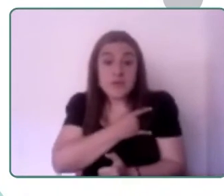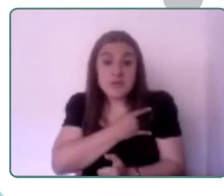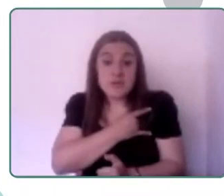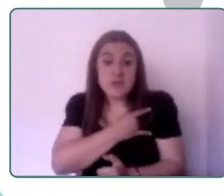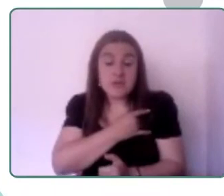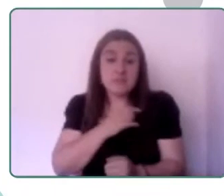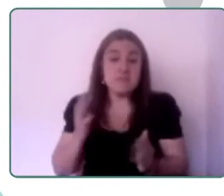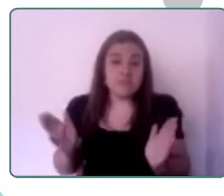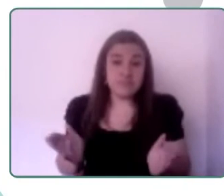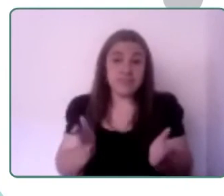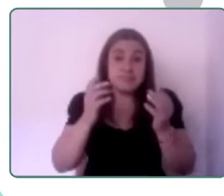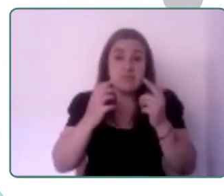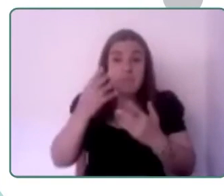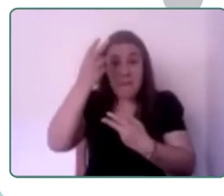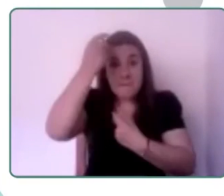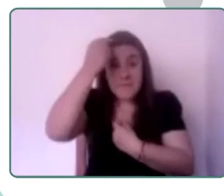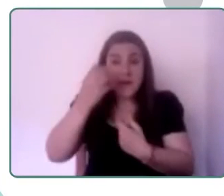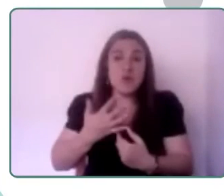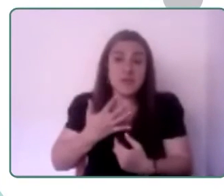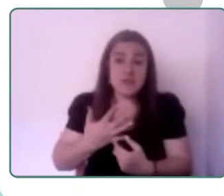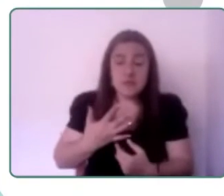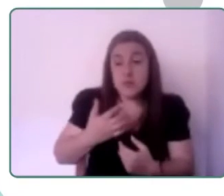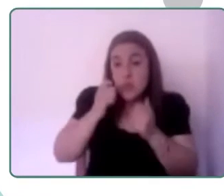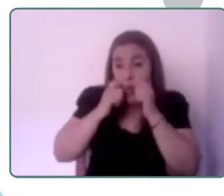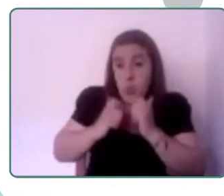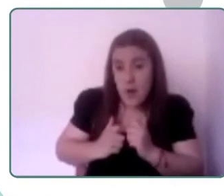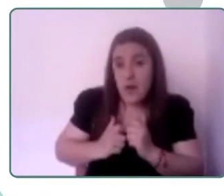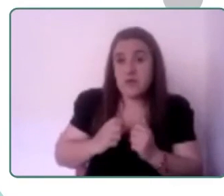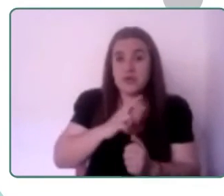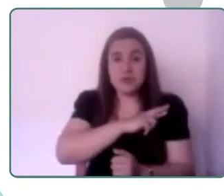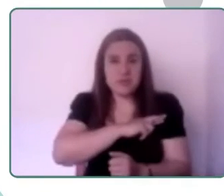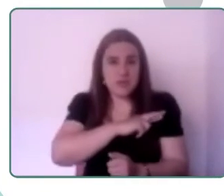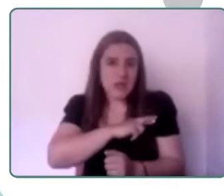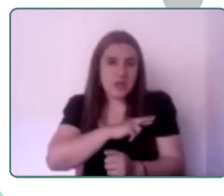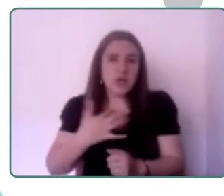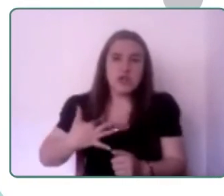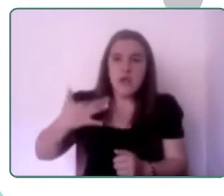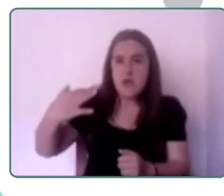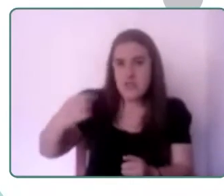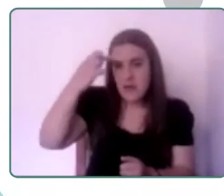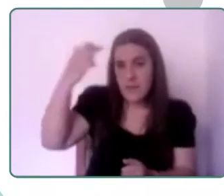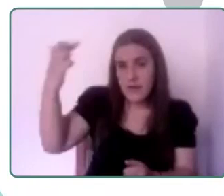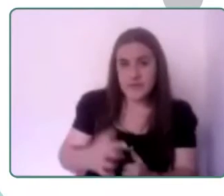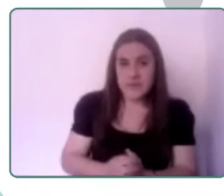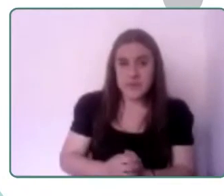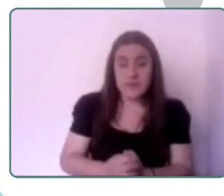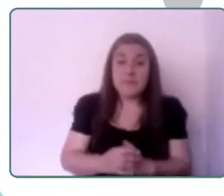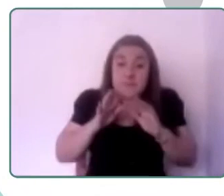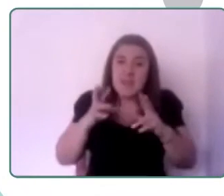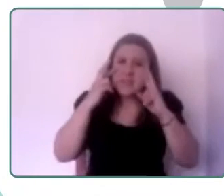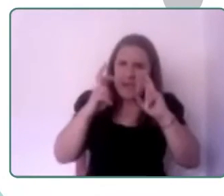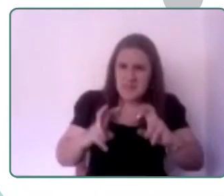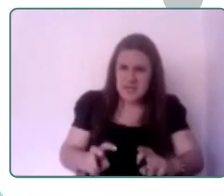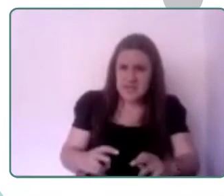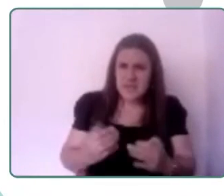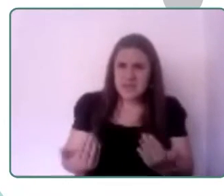esos principios de equidad, justicia social, caridad y ética profesional. Esta investigación ha servido